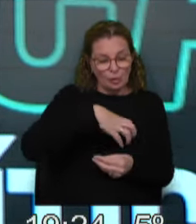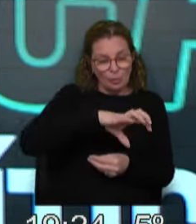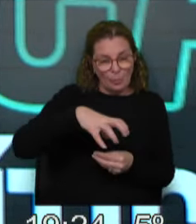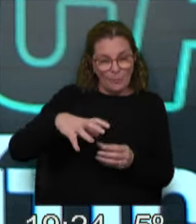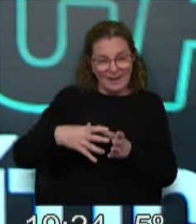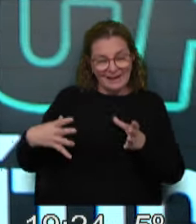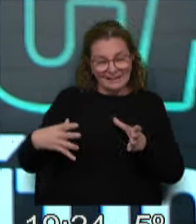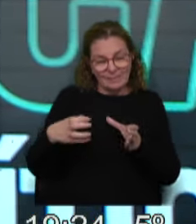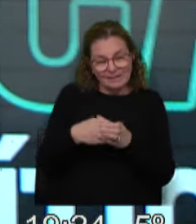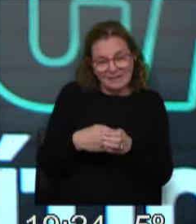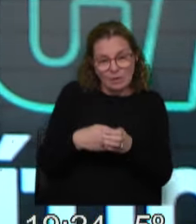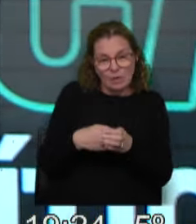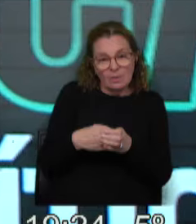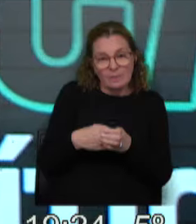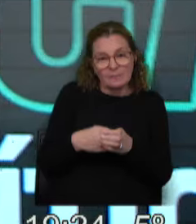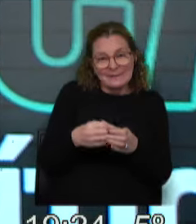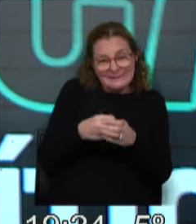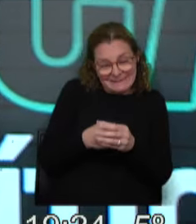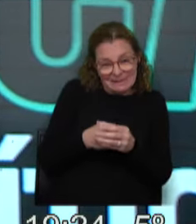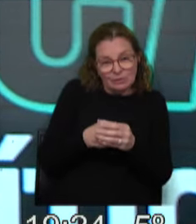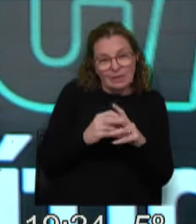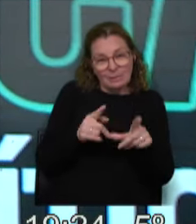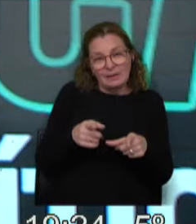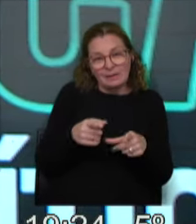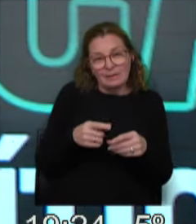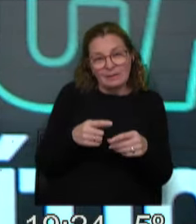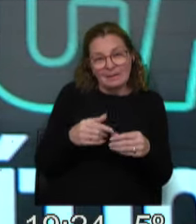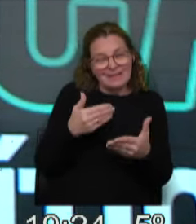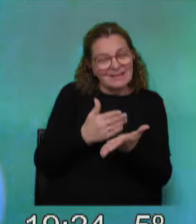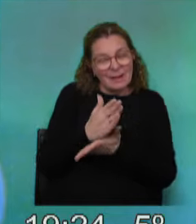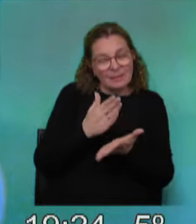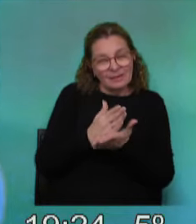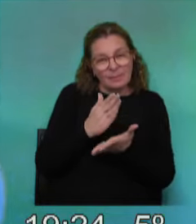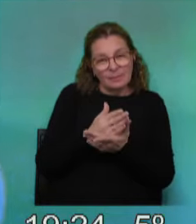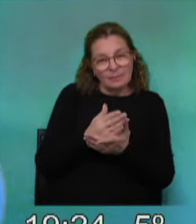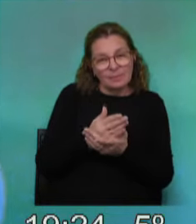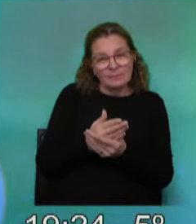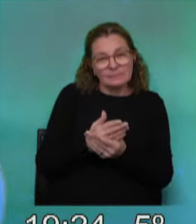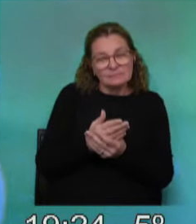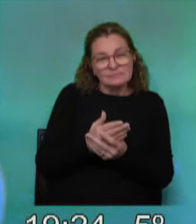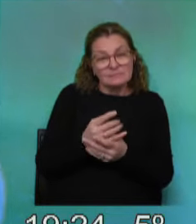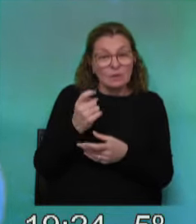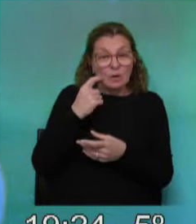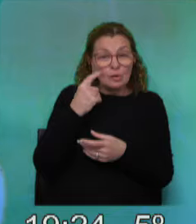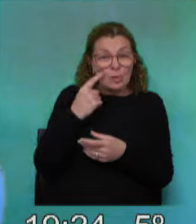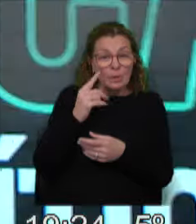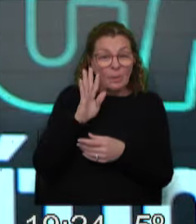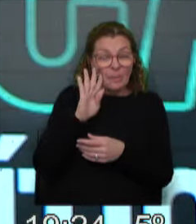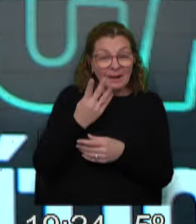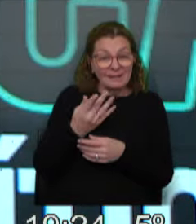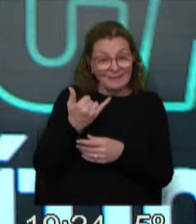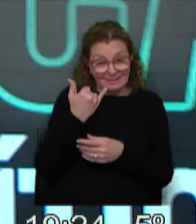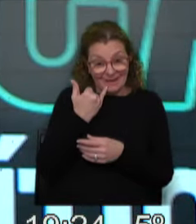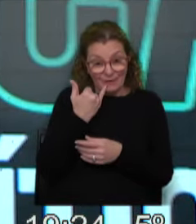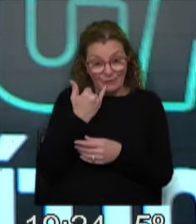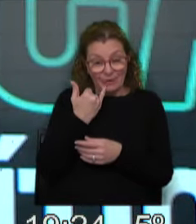más grandes más chicos más pequeñitos eh ha sido una constante no a veces hojas de votación con números que parecen números de teléfono tan extensos